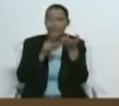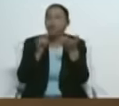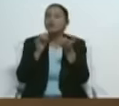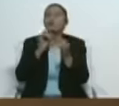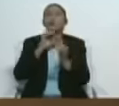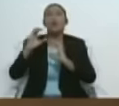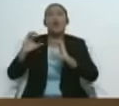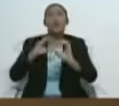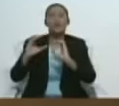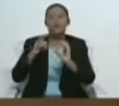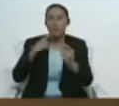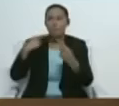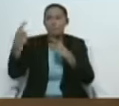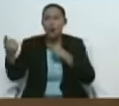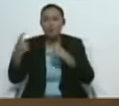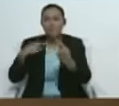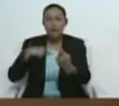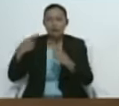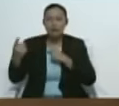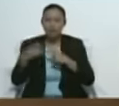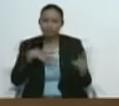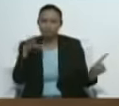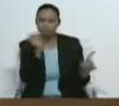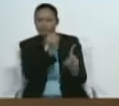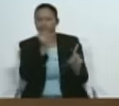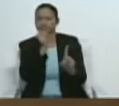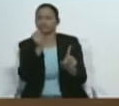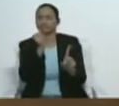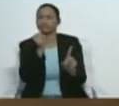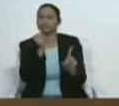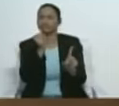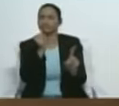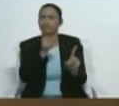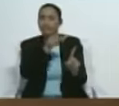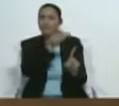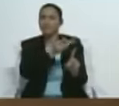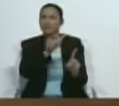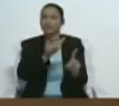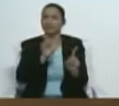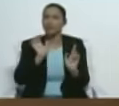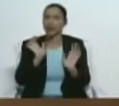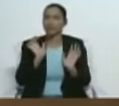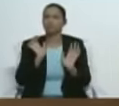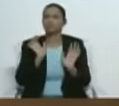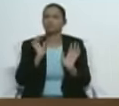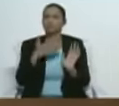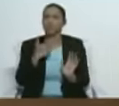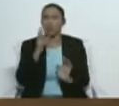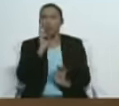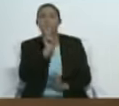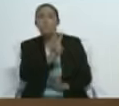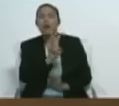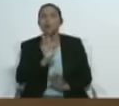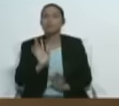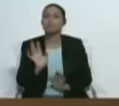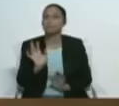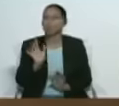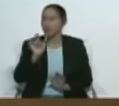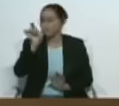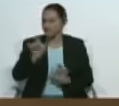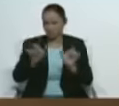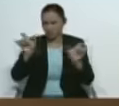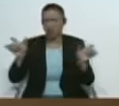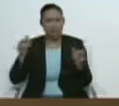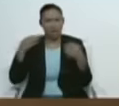más me llama la atención captan a personas que pudieran ver a un a alguien